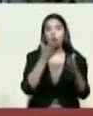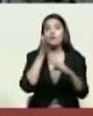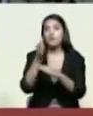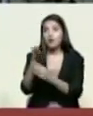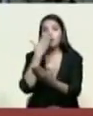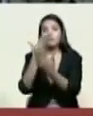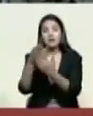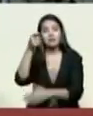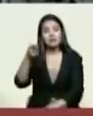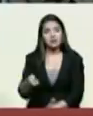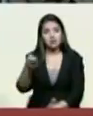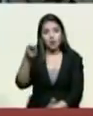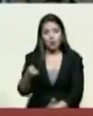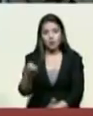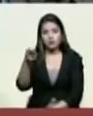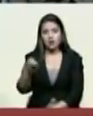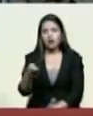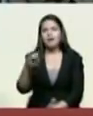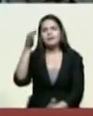TCJ